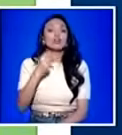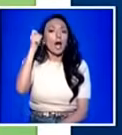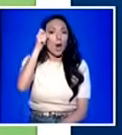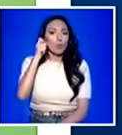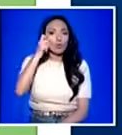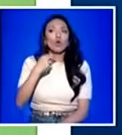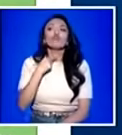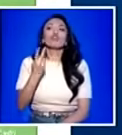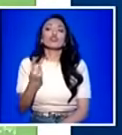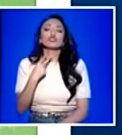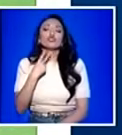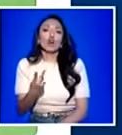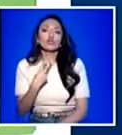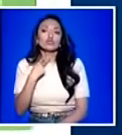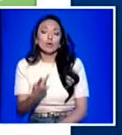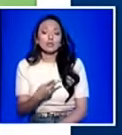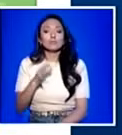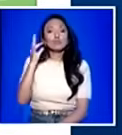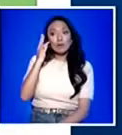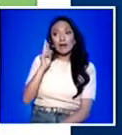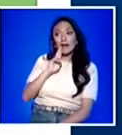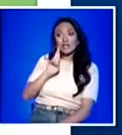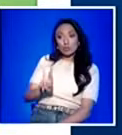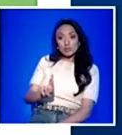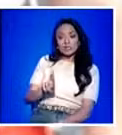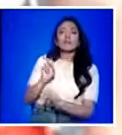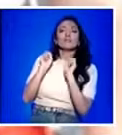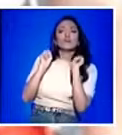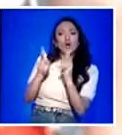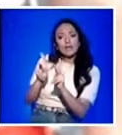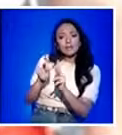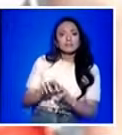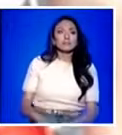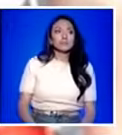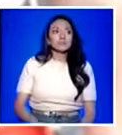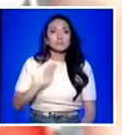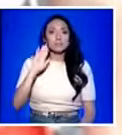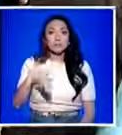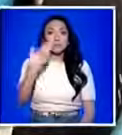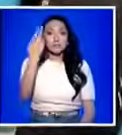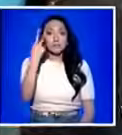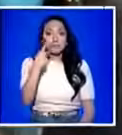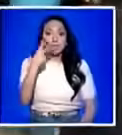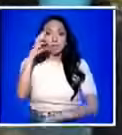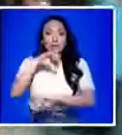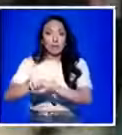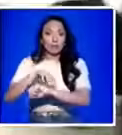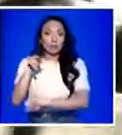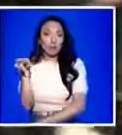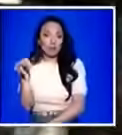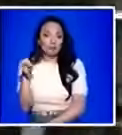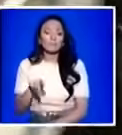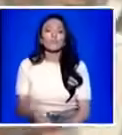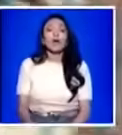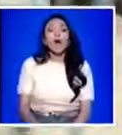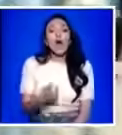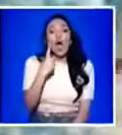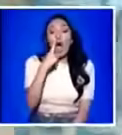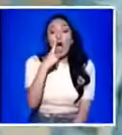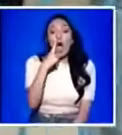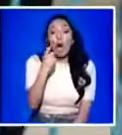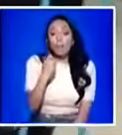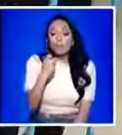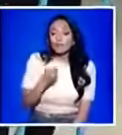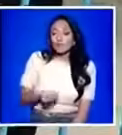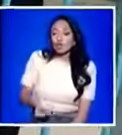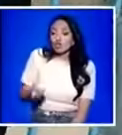voz más, a las que Mayra Salazar respondió con un yapi. Dos días después fue detenida. En cuanto al hombre al que Salazar le